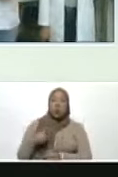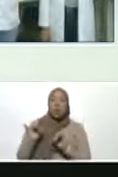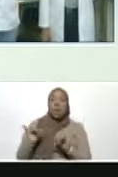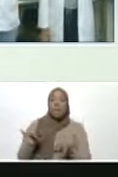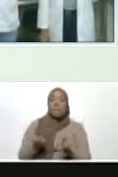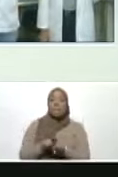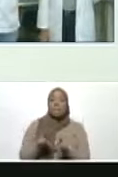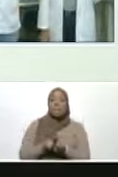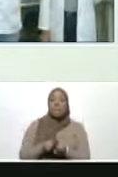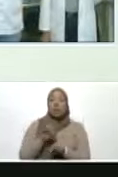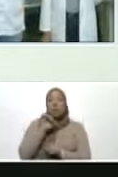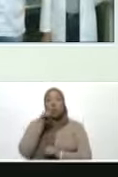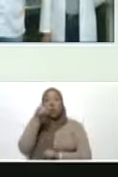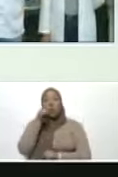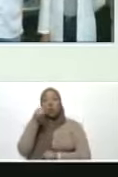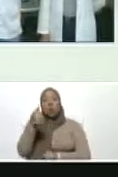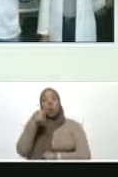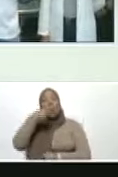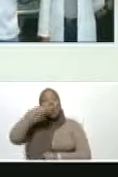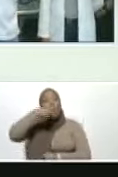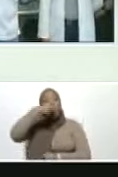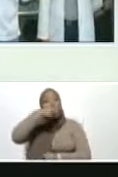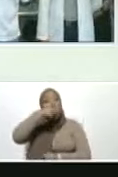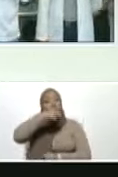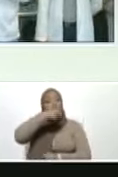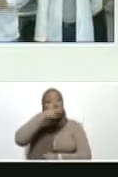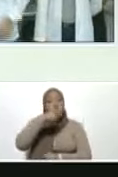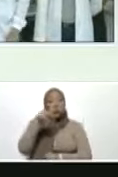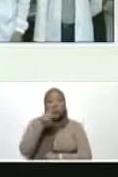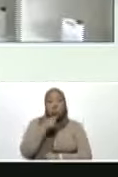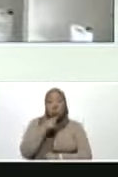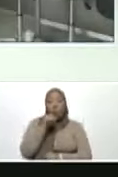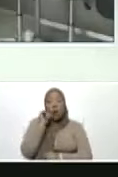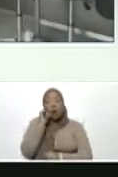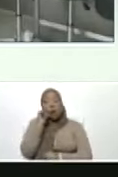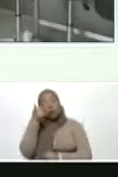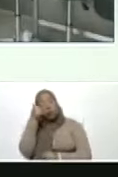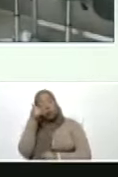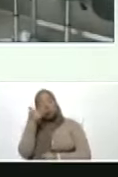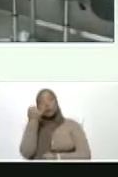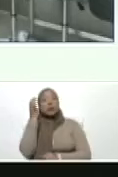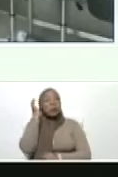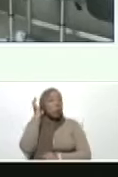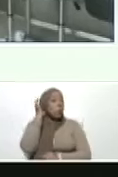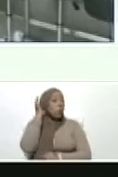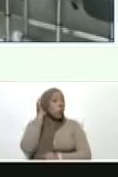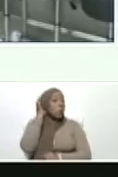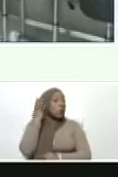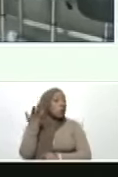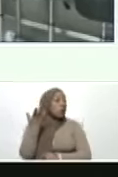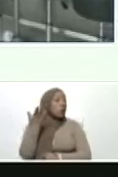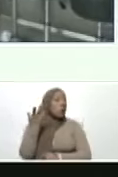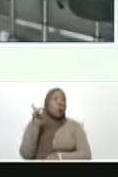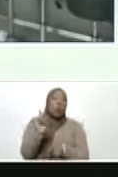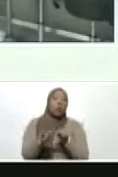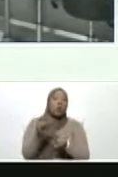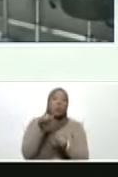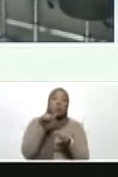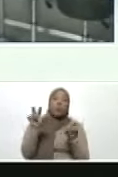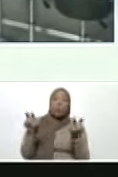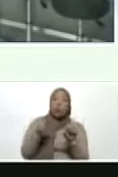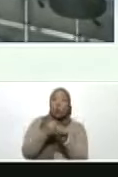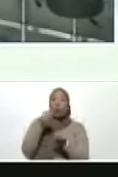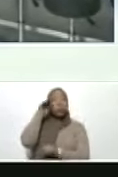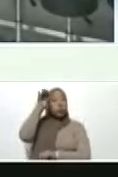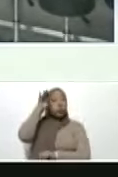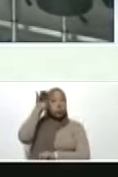que se acuesta a dormir sin cepillarse bien los dientes, ¿verdad? Sobre eso hay conciencia. Quizás las generaciones futuras